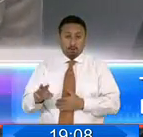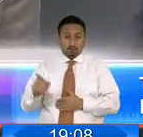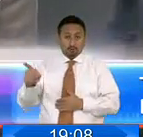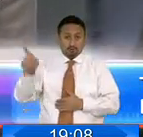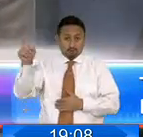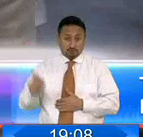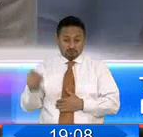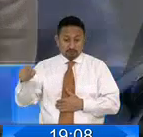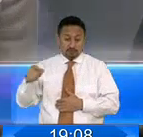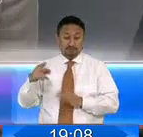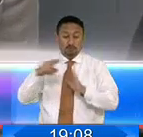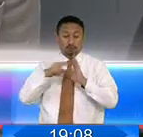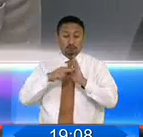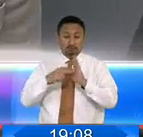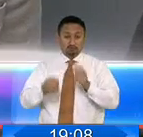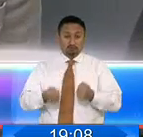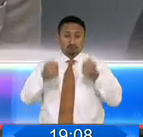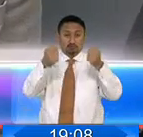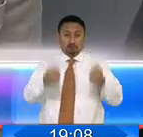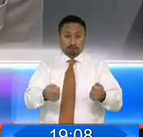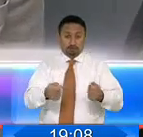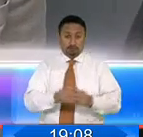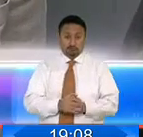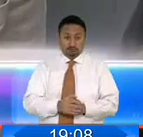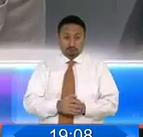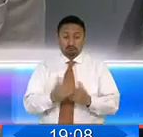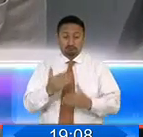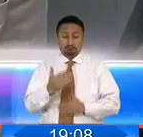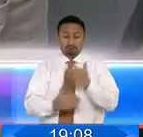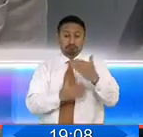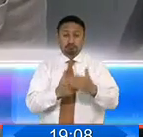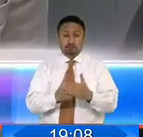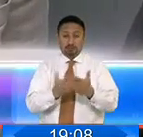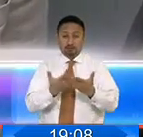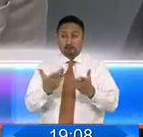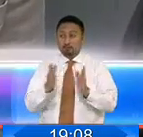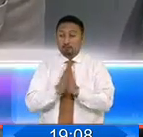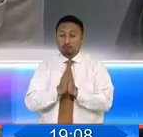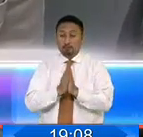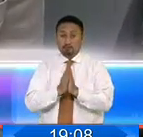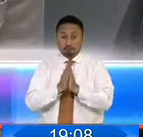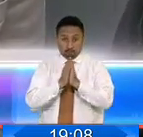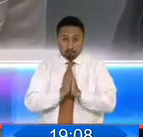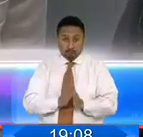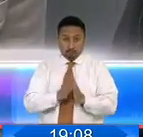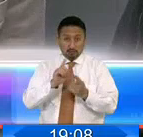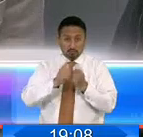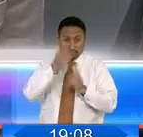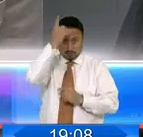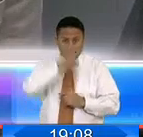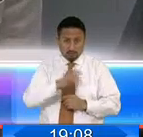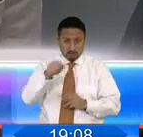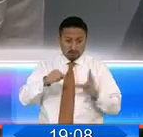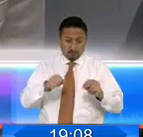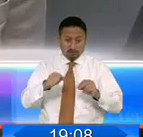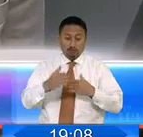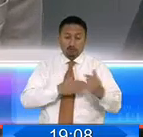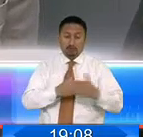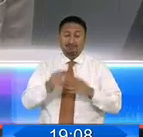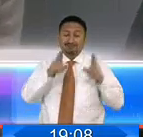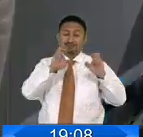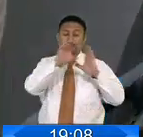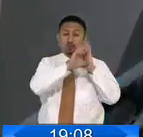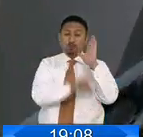que entregar las listas al margen de que se lleve adelante la apelación porque en materia constitucional